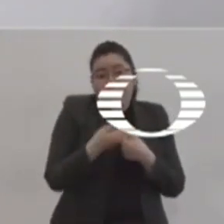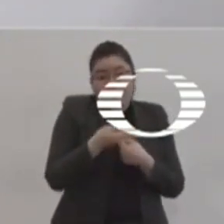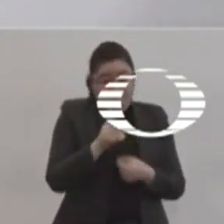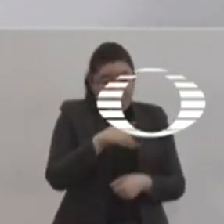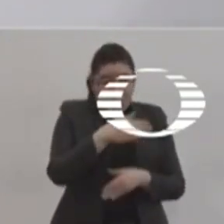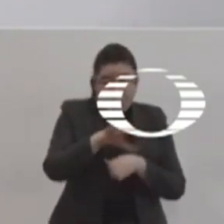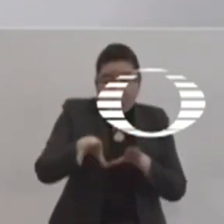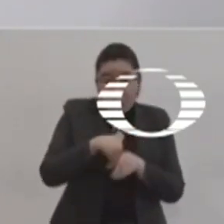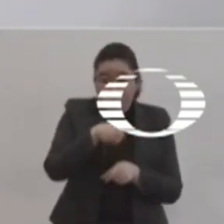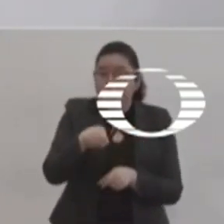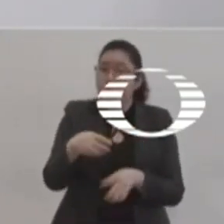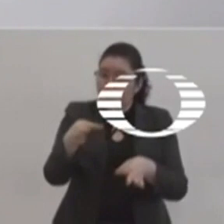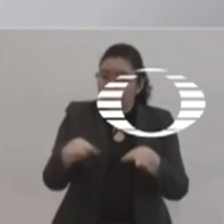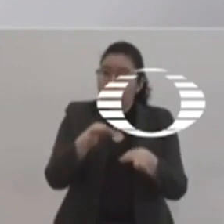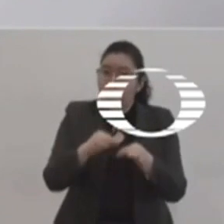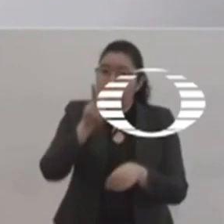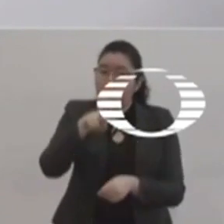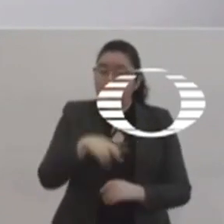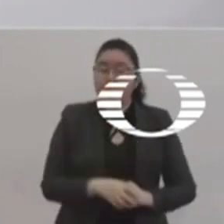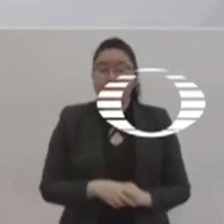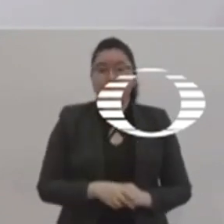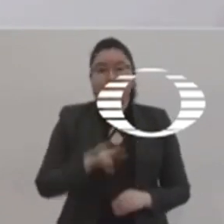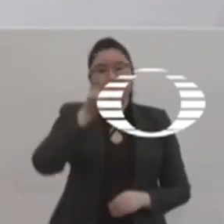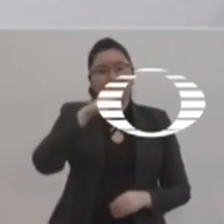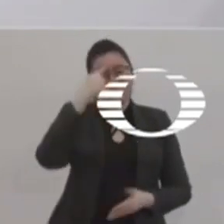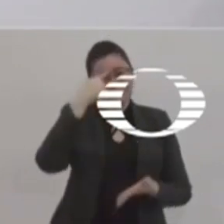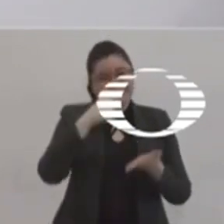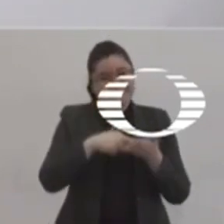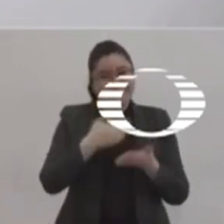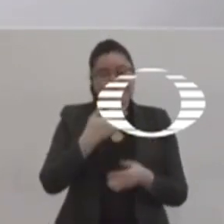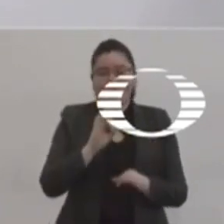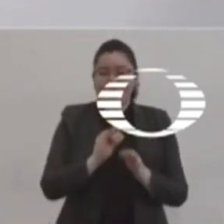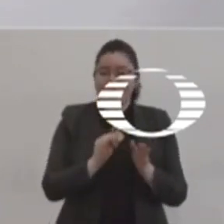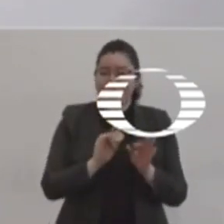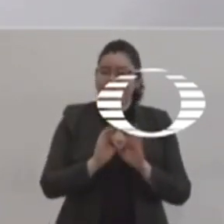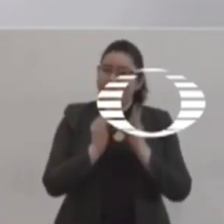cumplimiento y pues creo que fue una buena medida y vamos a